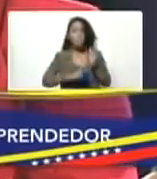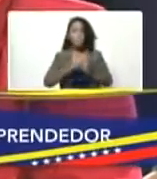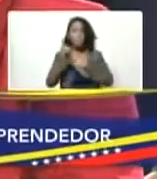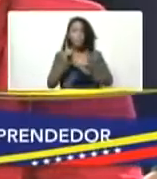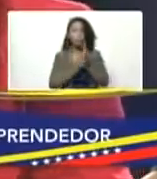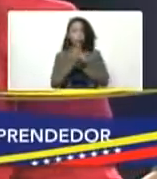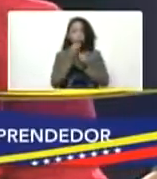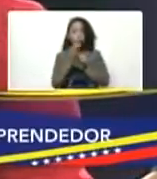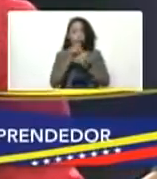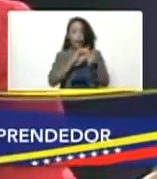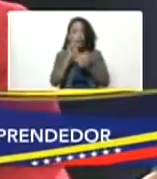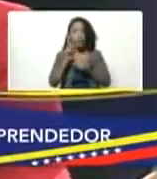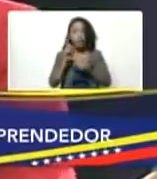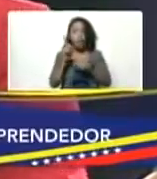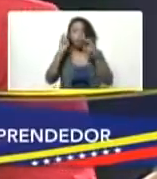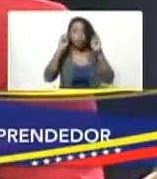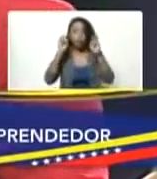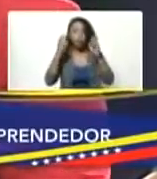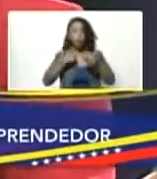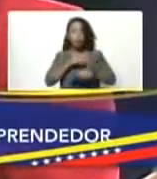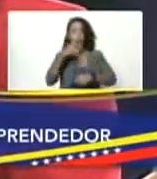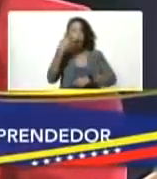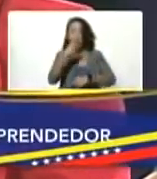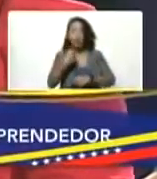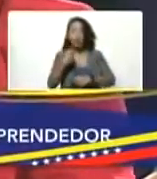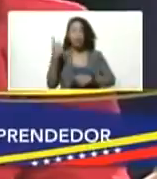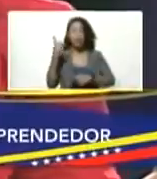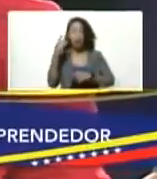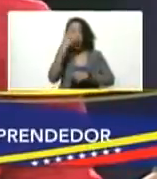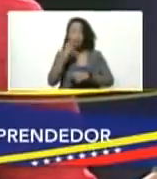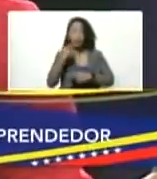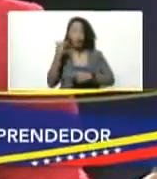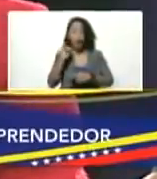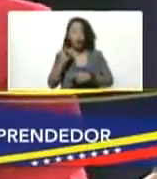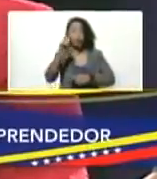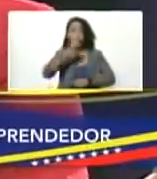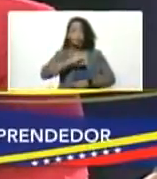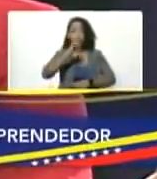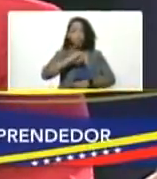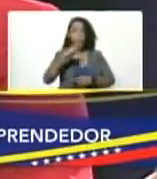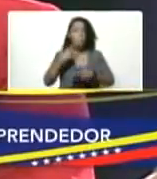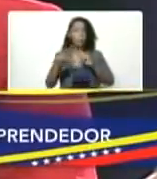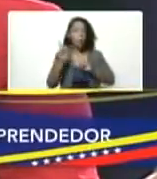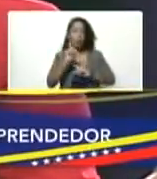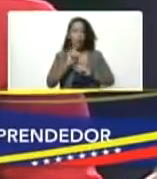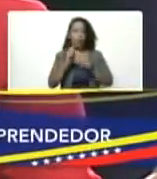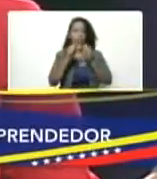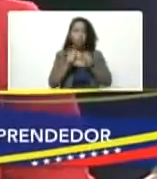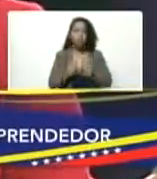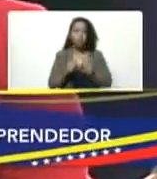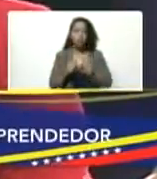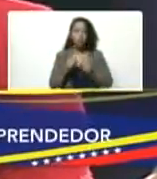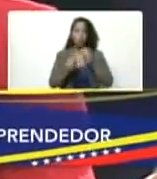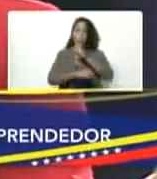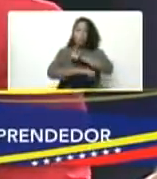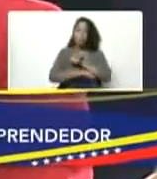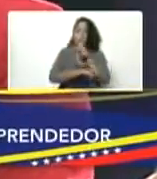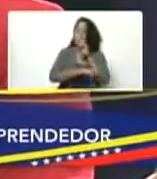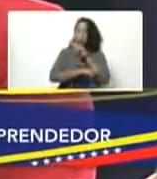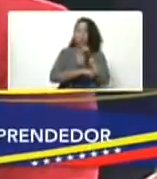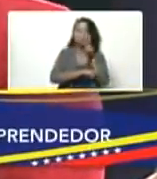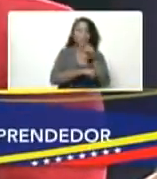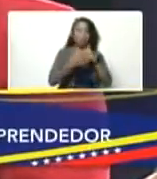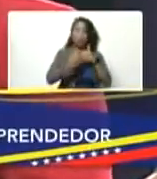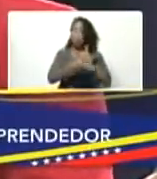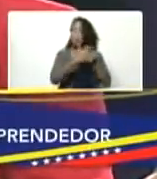su emprendimiento. Esa es la épica de nuestra juventud, una juventud que está en resistencia, pero que no se queda solamente viendo pasar la historia,